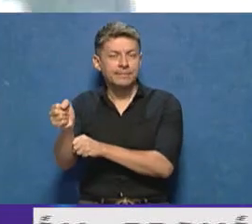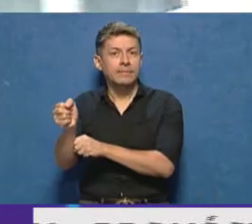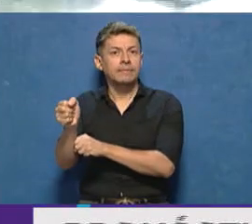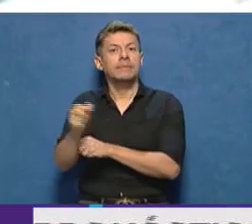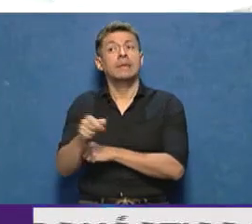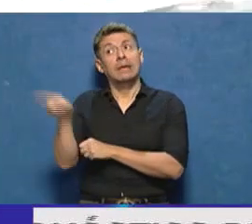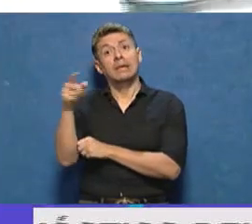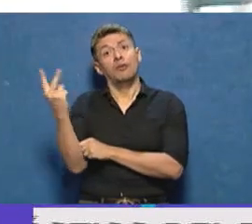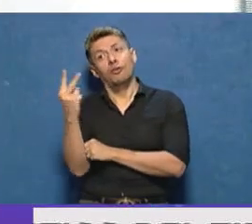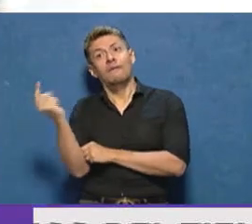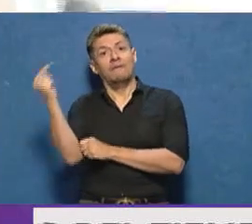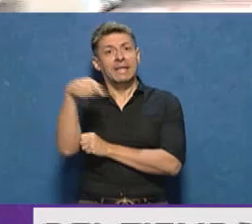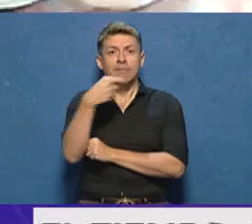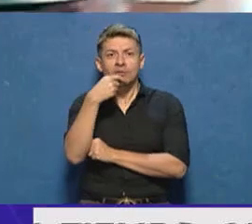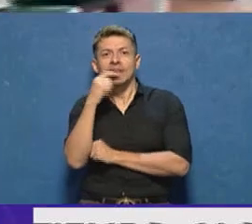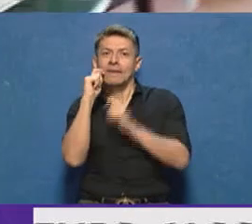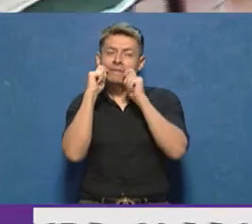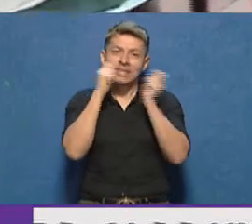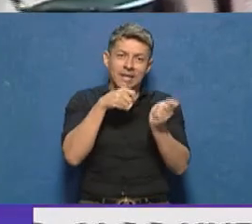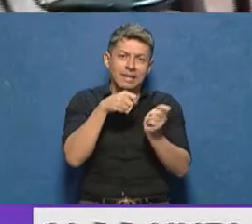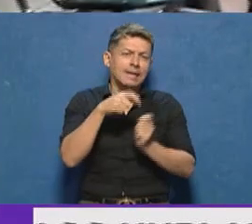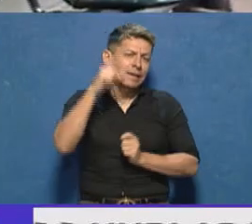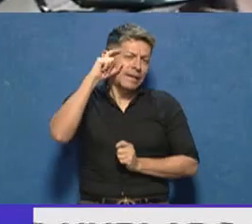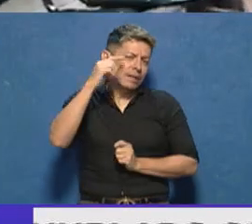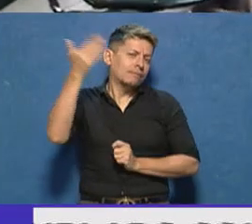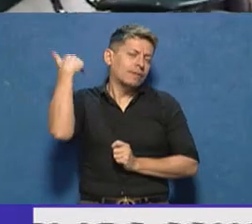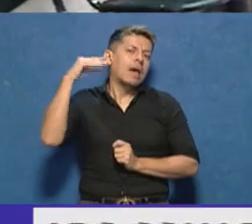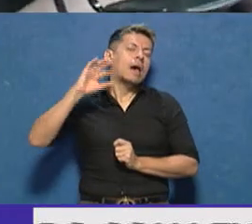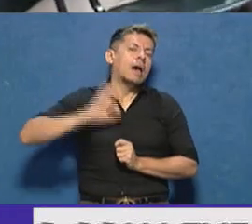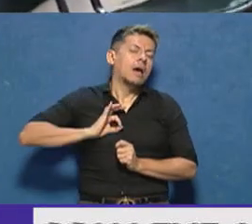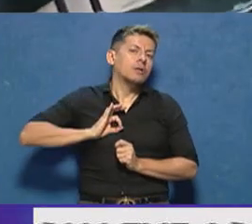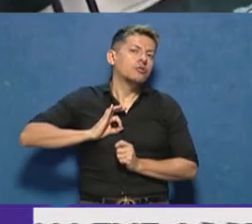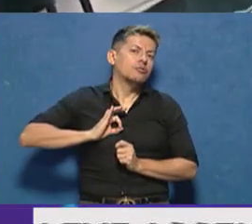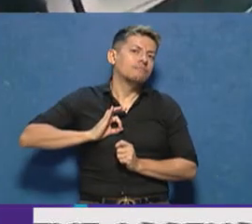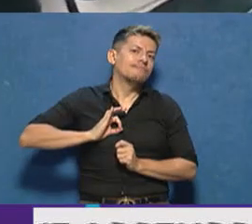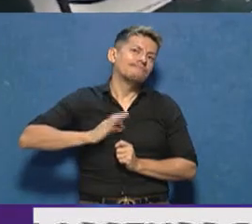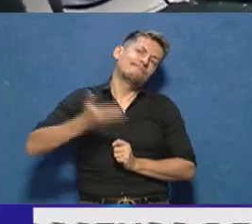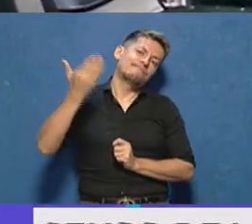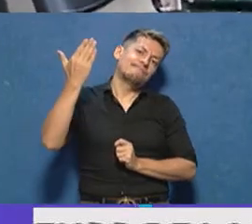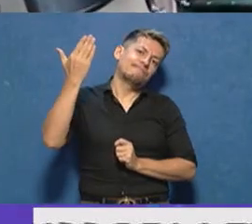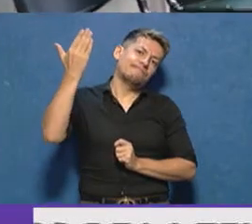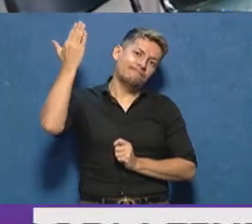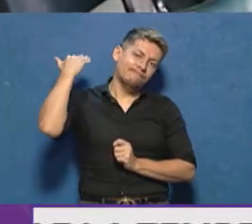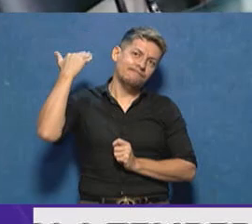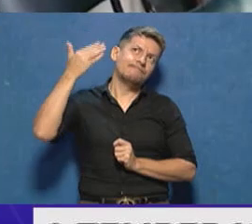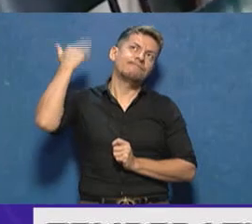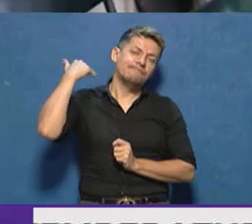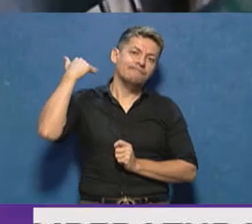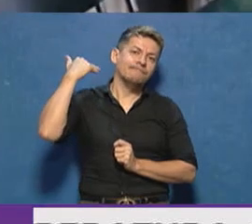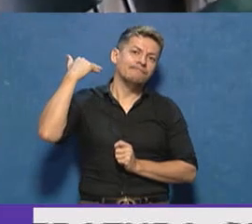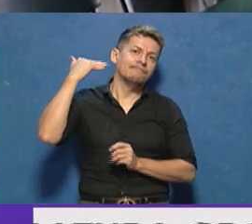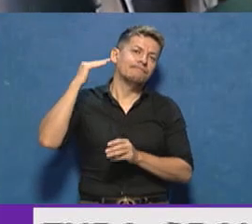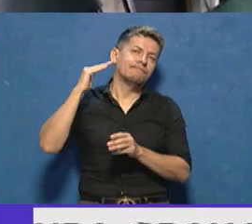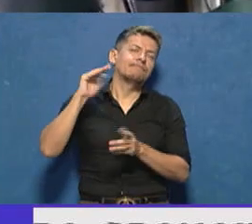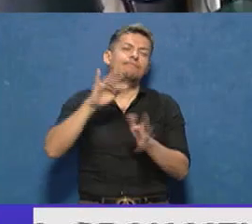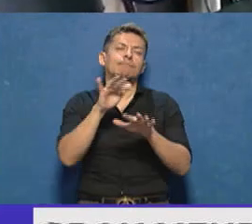visitándolo. El caso que ocurrió en enero del año anterior al pasado, es decir que hace